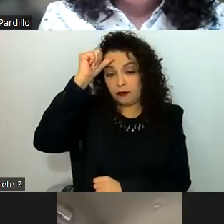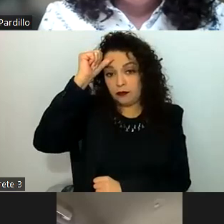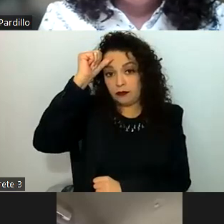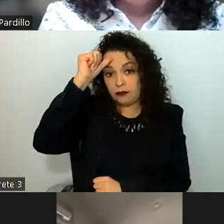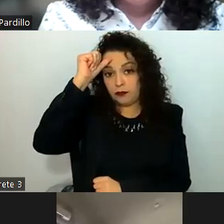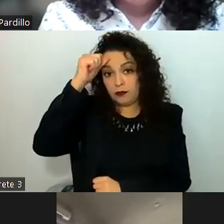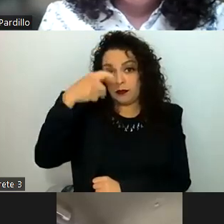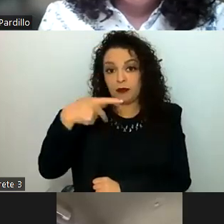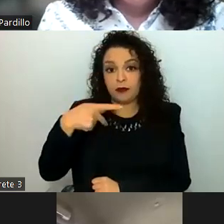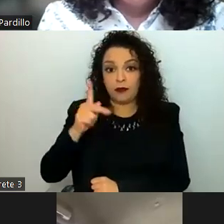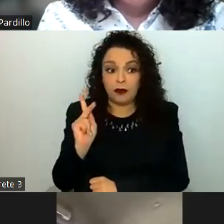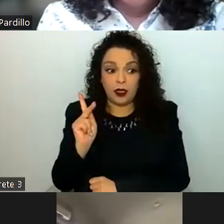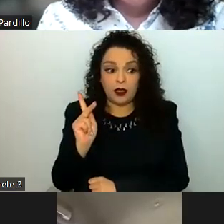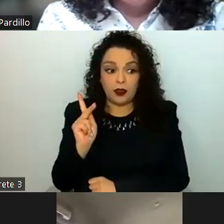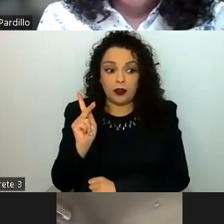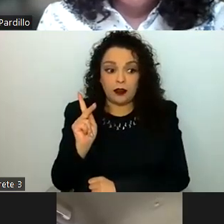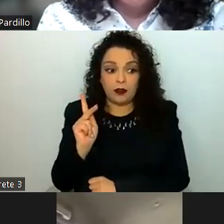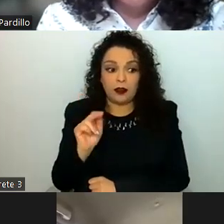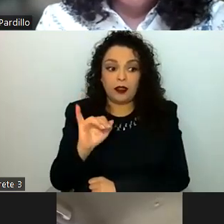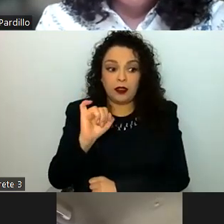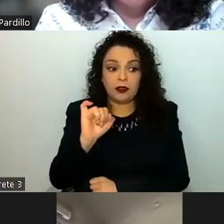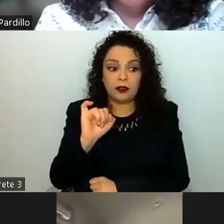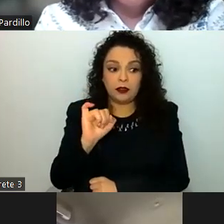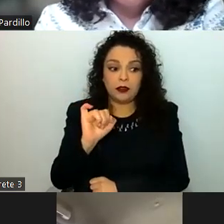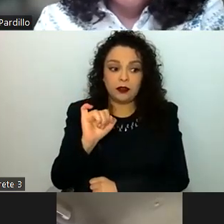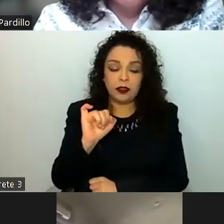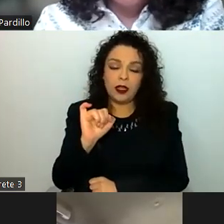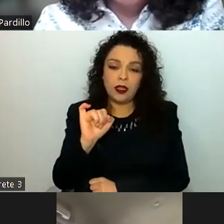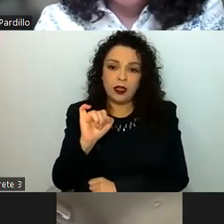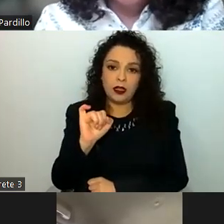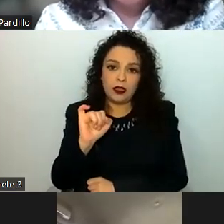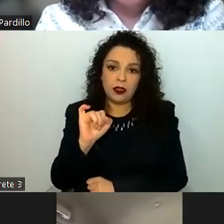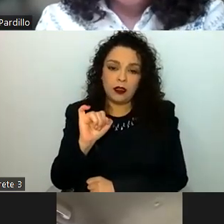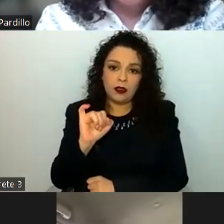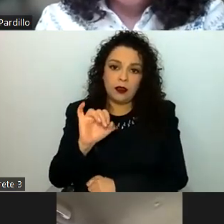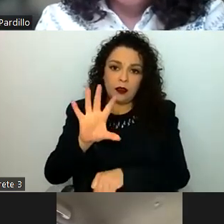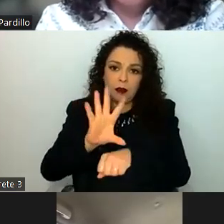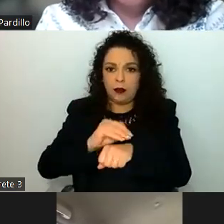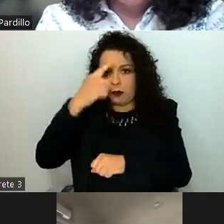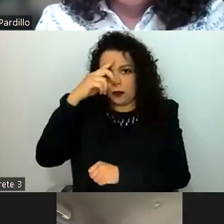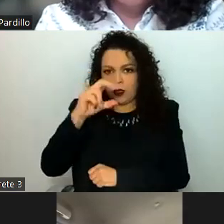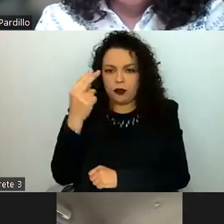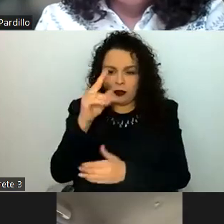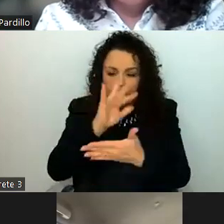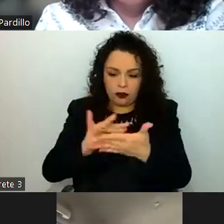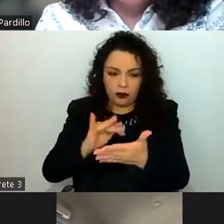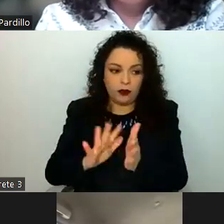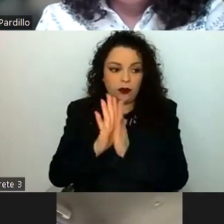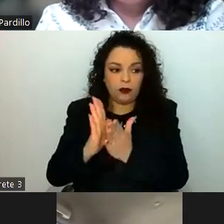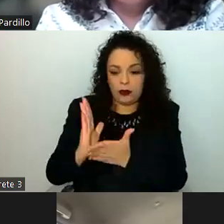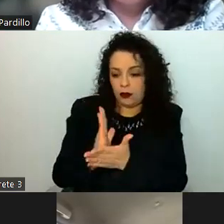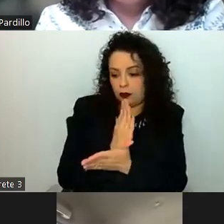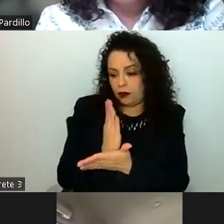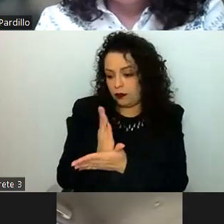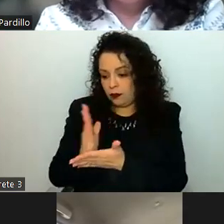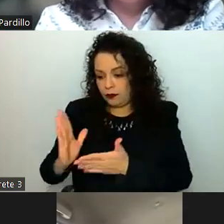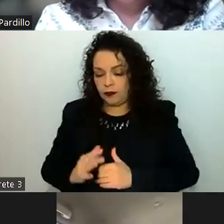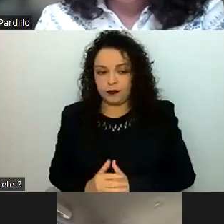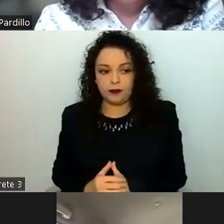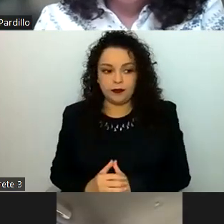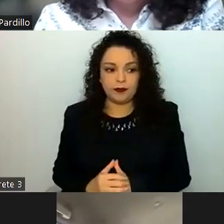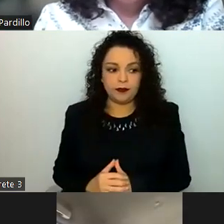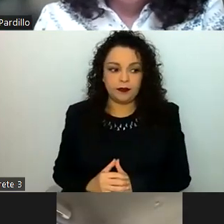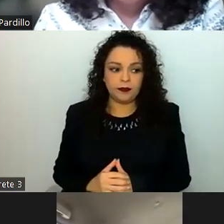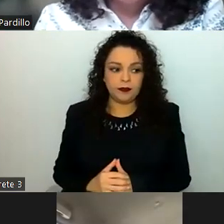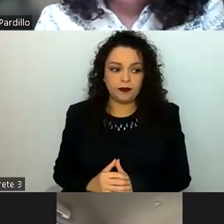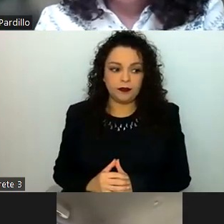de que se omita la lectura. Entonces, que lo separe. Primero, okay. En ese sentido es la votación, diputada.